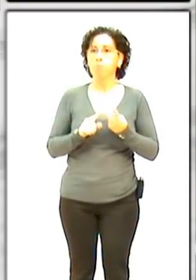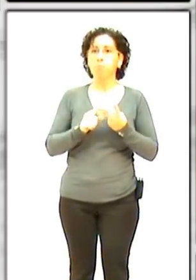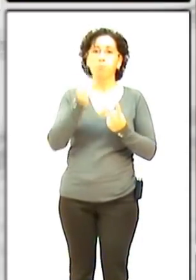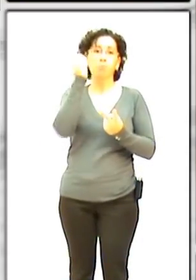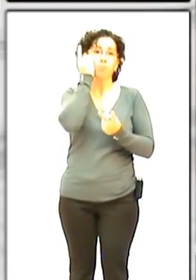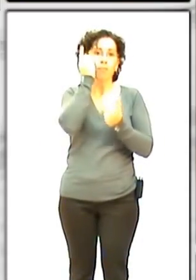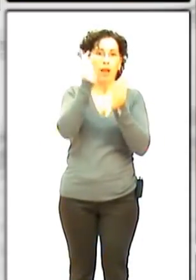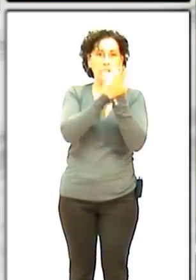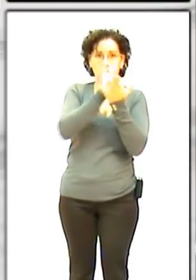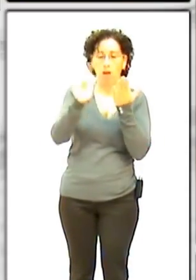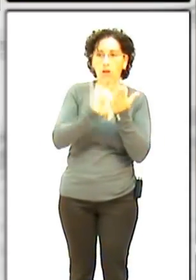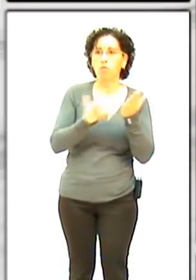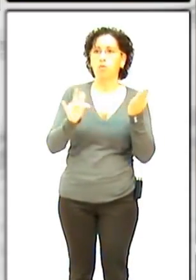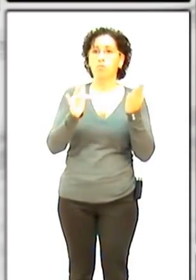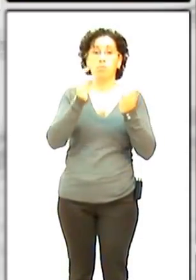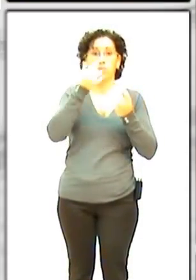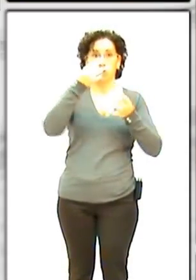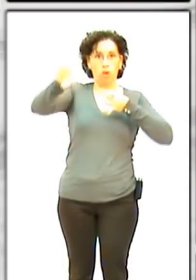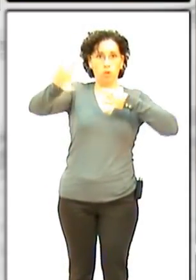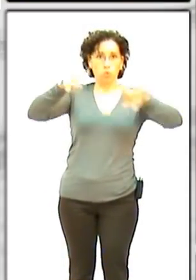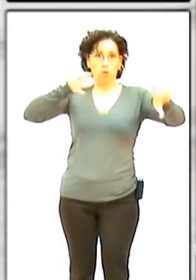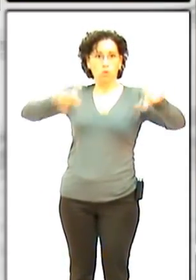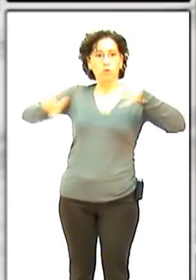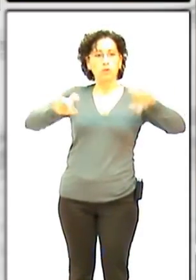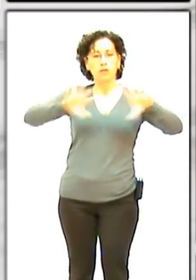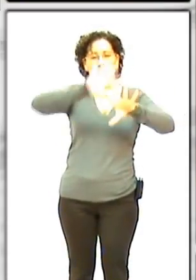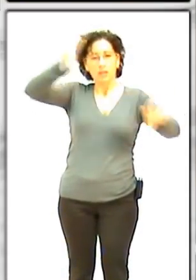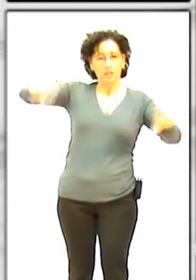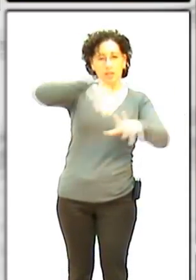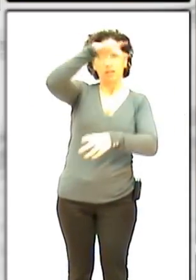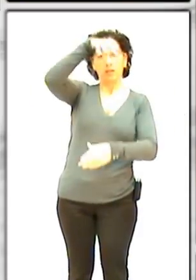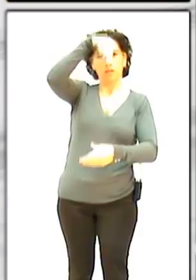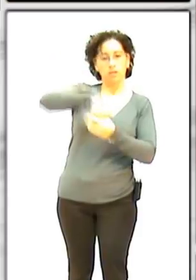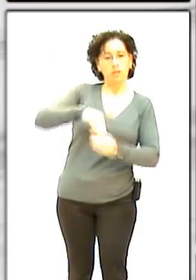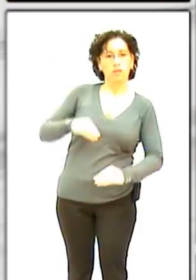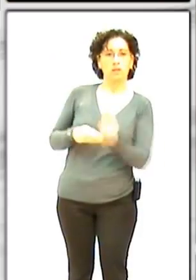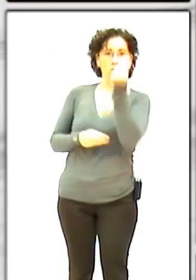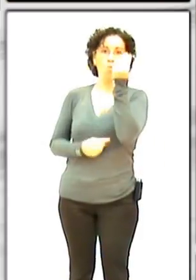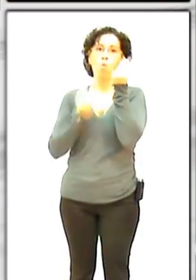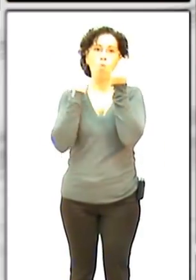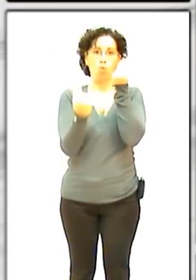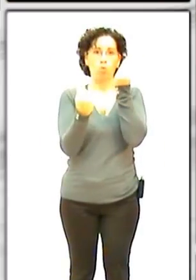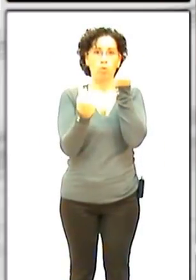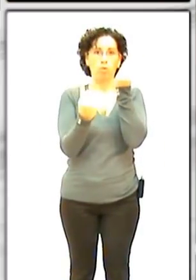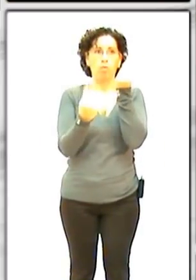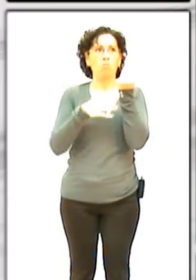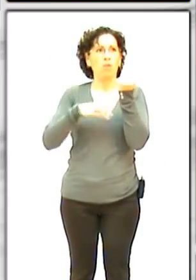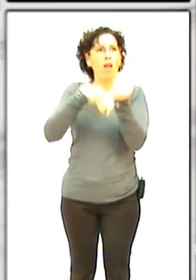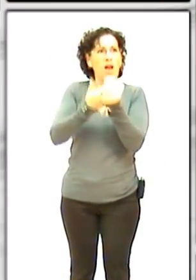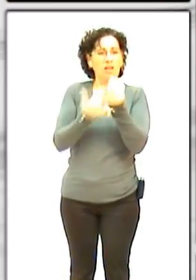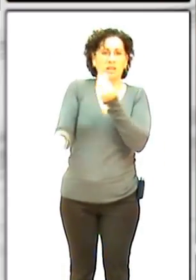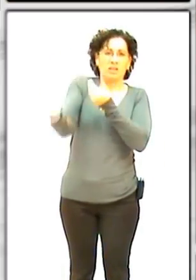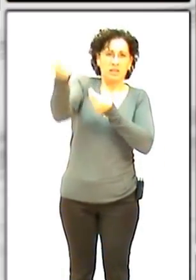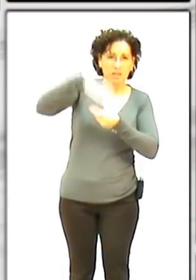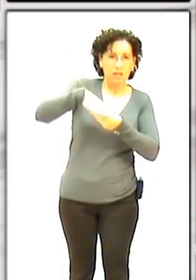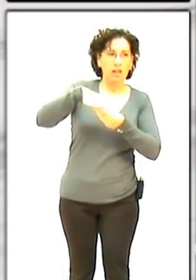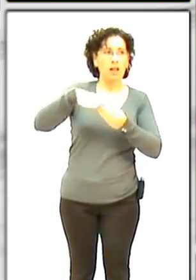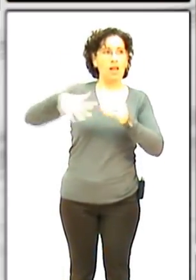ver si la potencia es suficiente para incluso meter realidad aumentada, que no